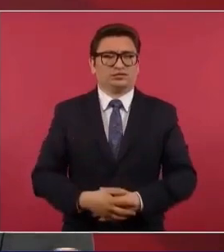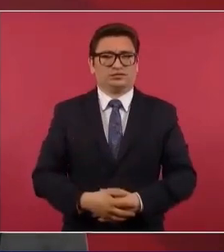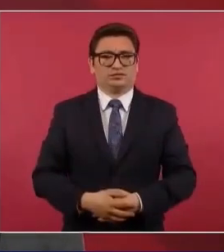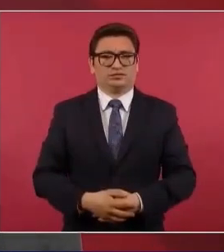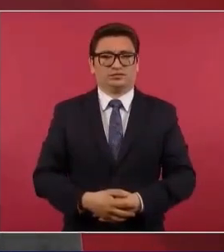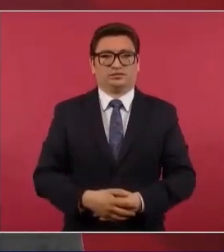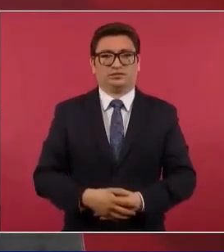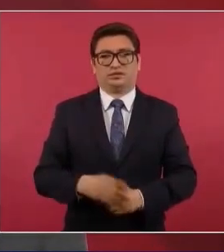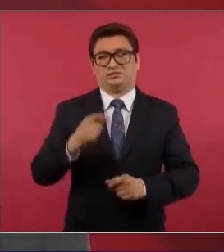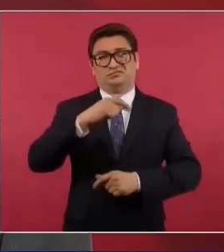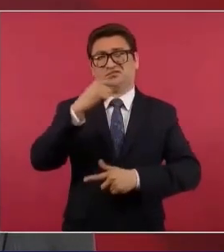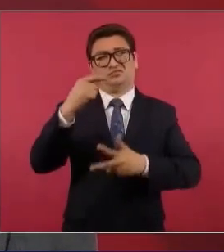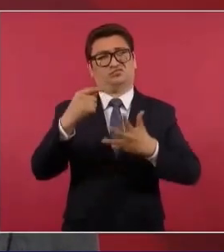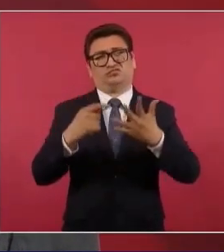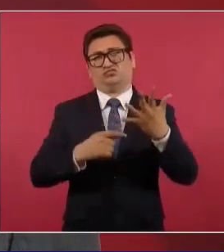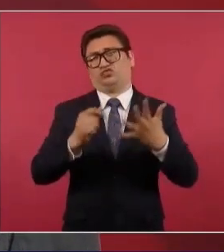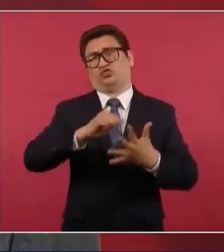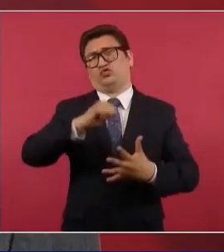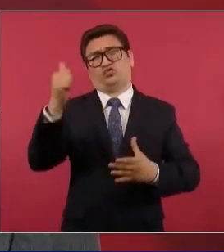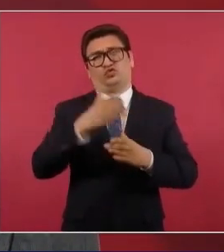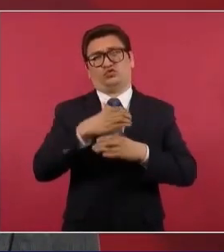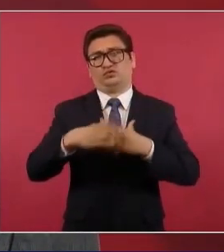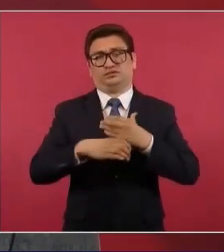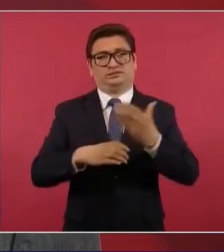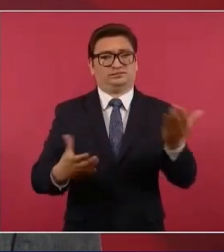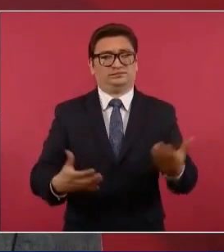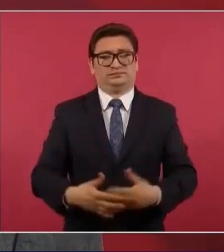Y otras cosas.